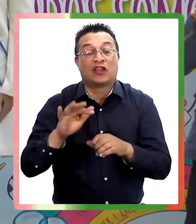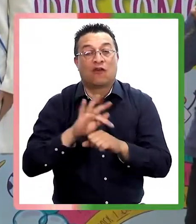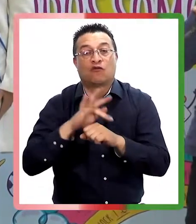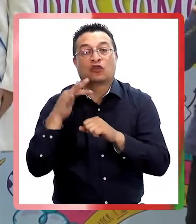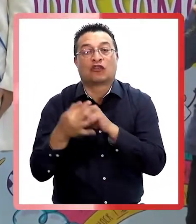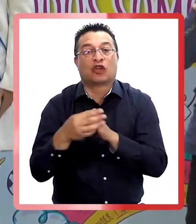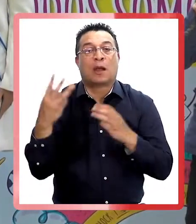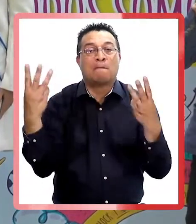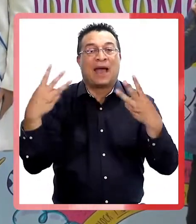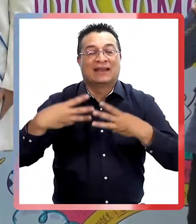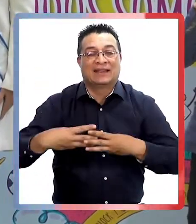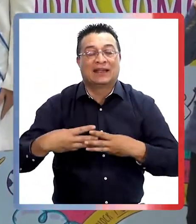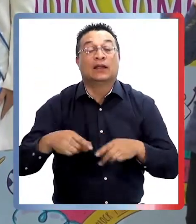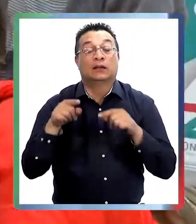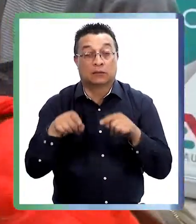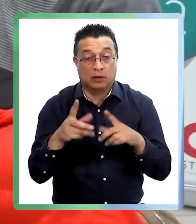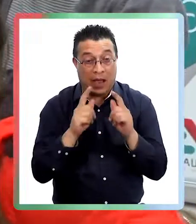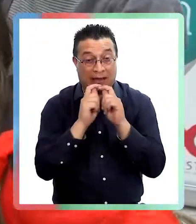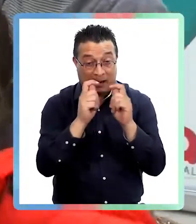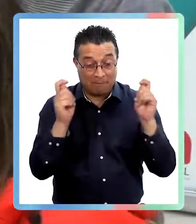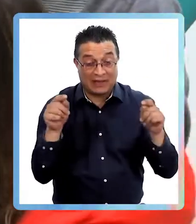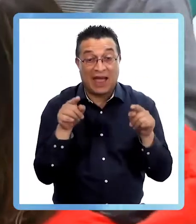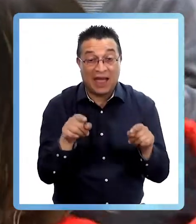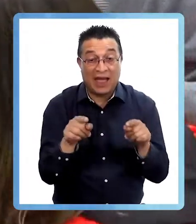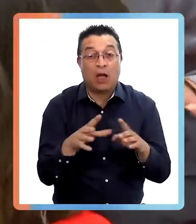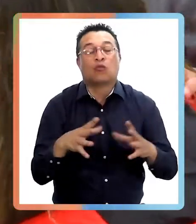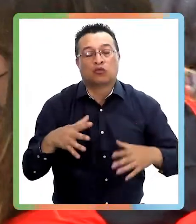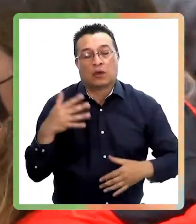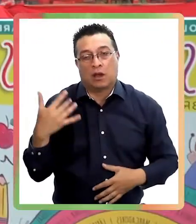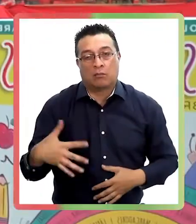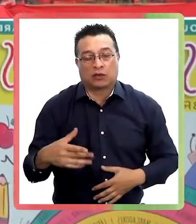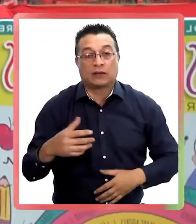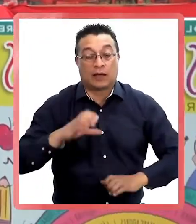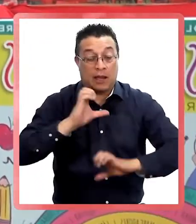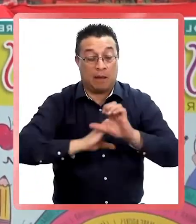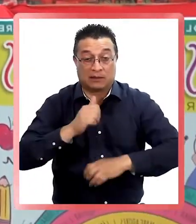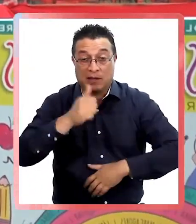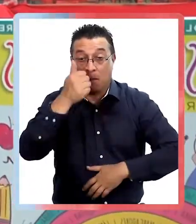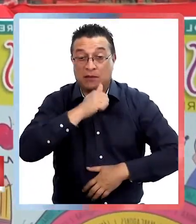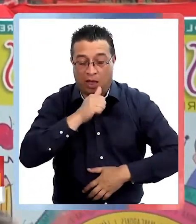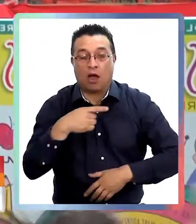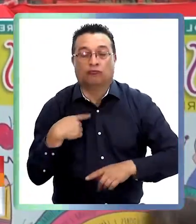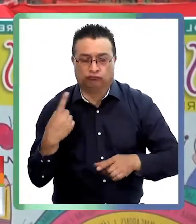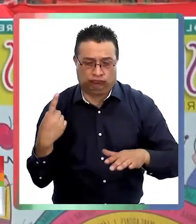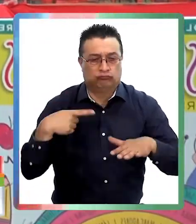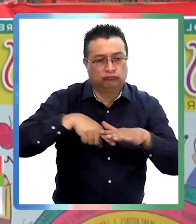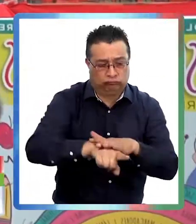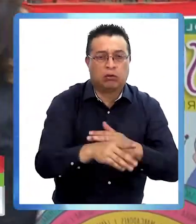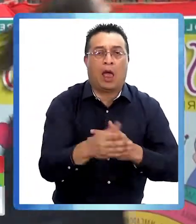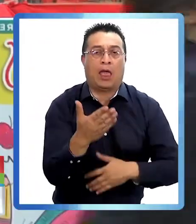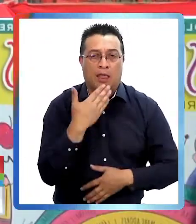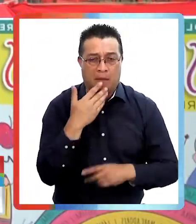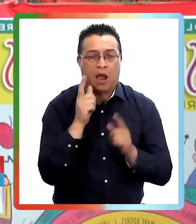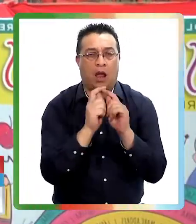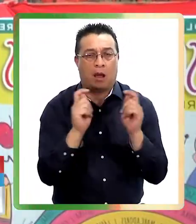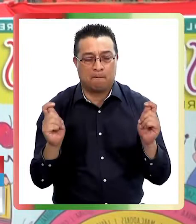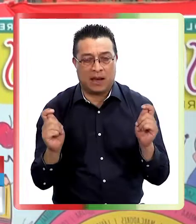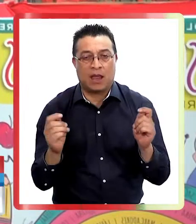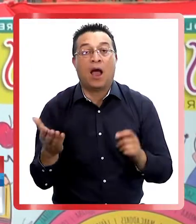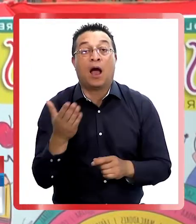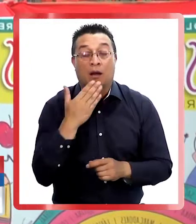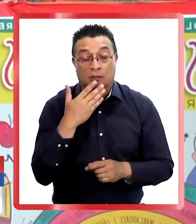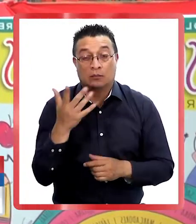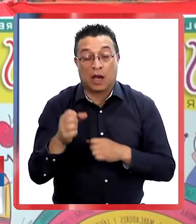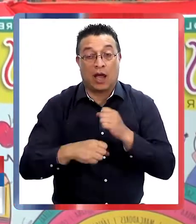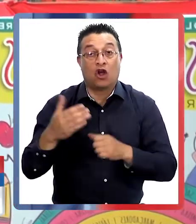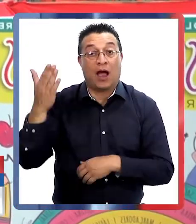Magallanes. Para nosotros es una campaña muy importante, nos gusta mucho que la empresa privada se esté involucrando en esta campaña, porque la verdad que